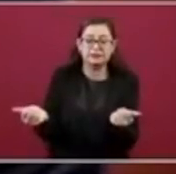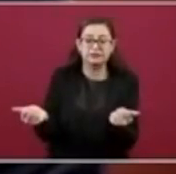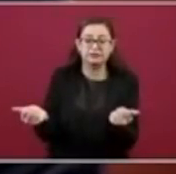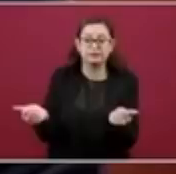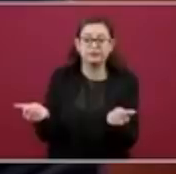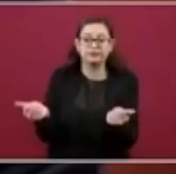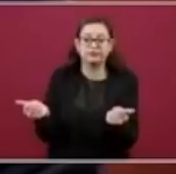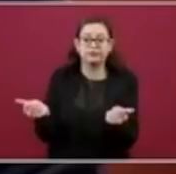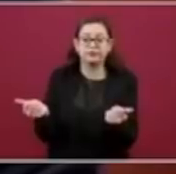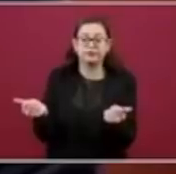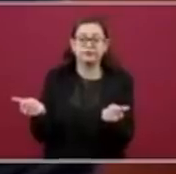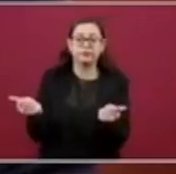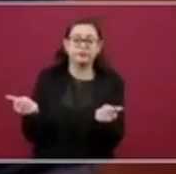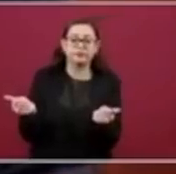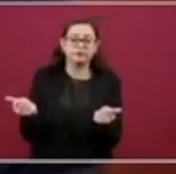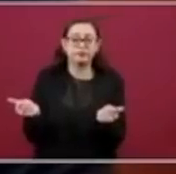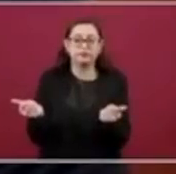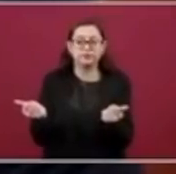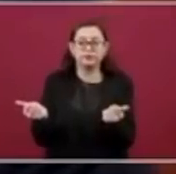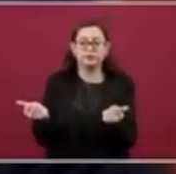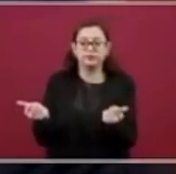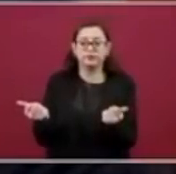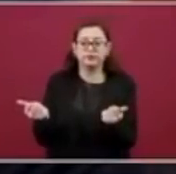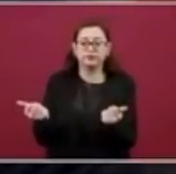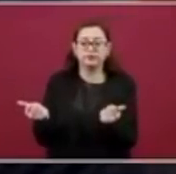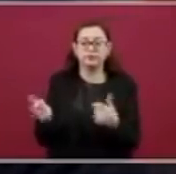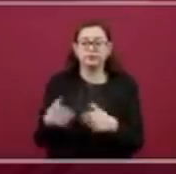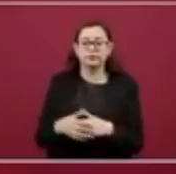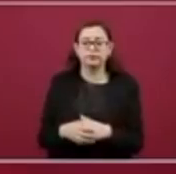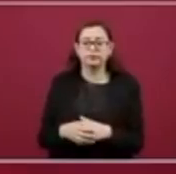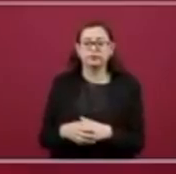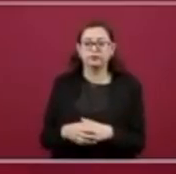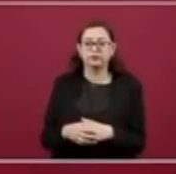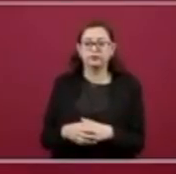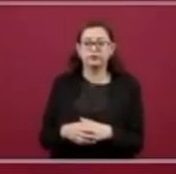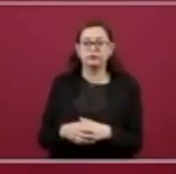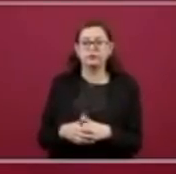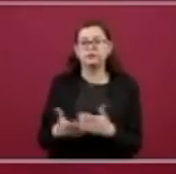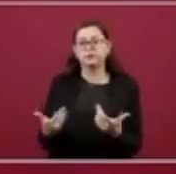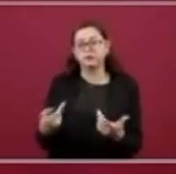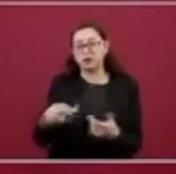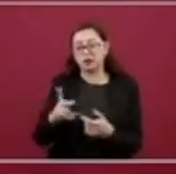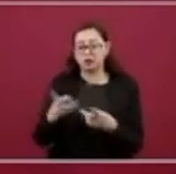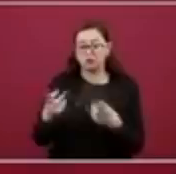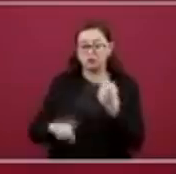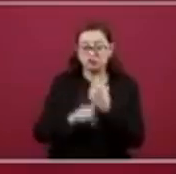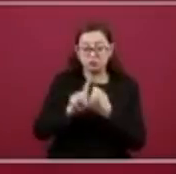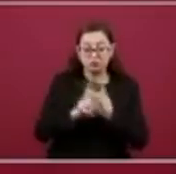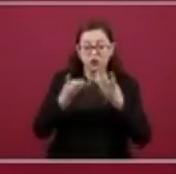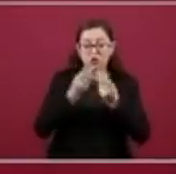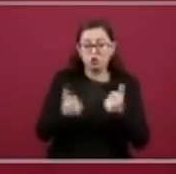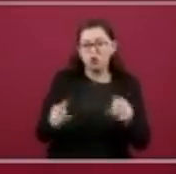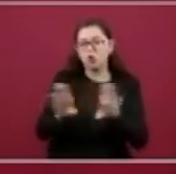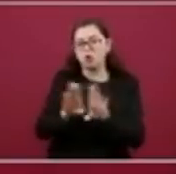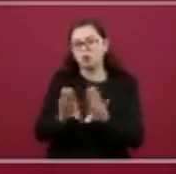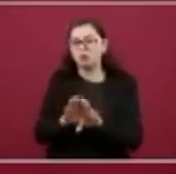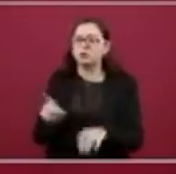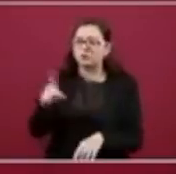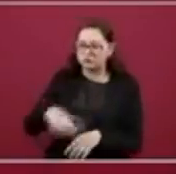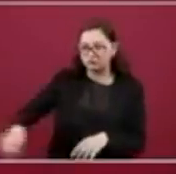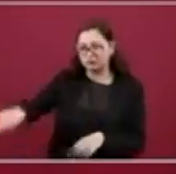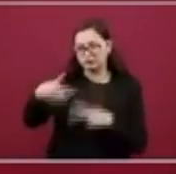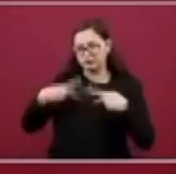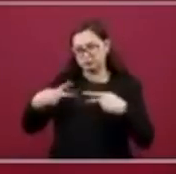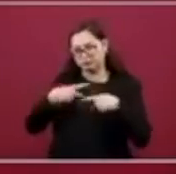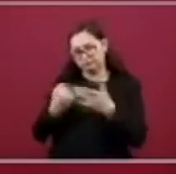un conflicto con el método democrático. El mandatario recordó que este